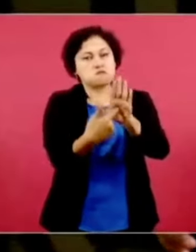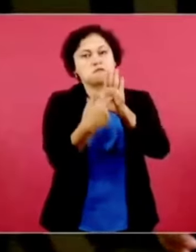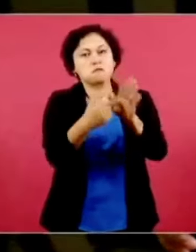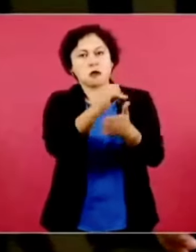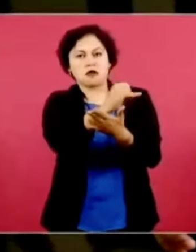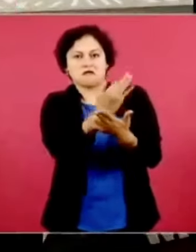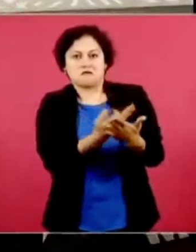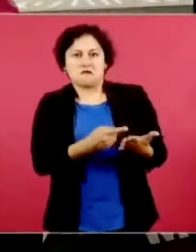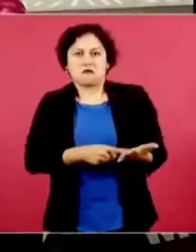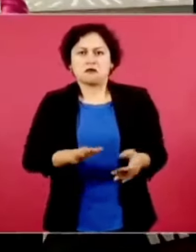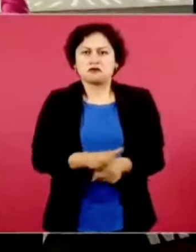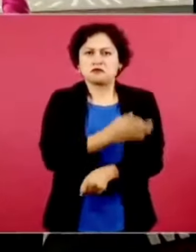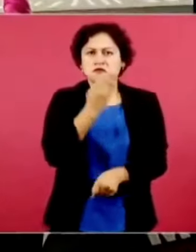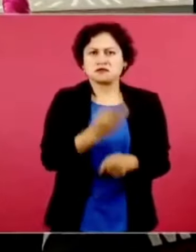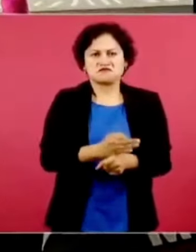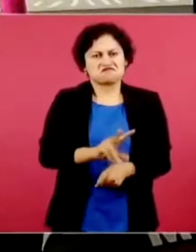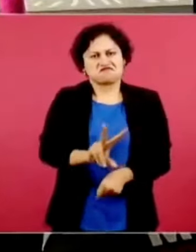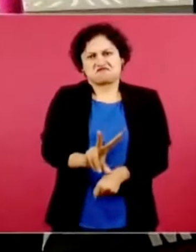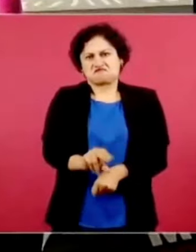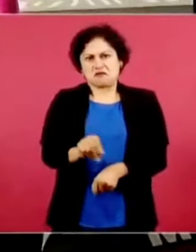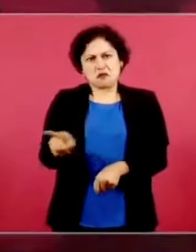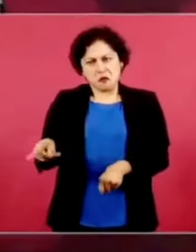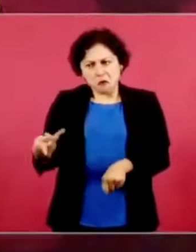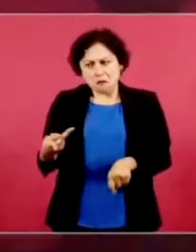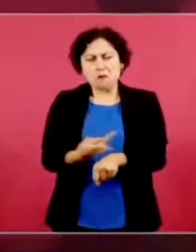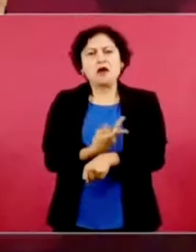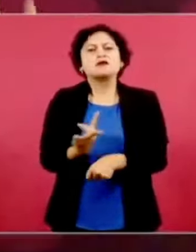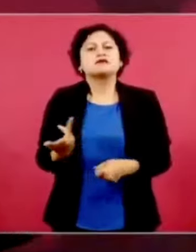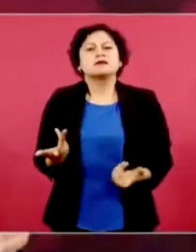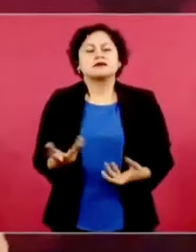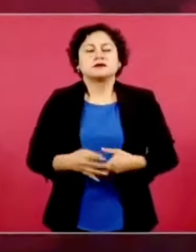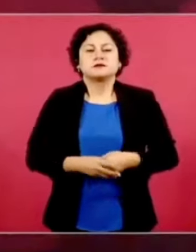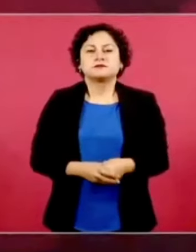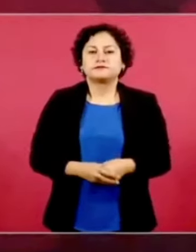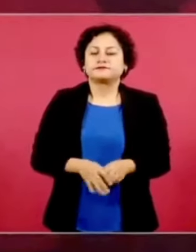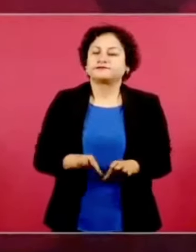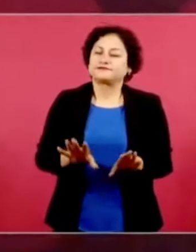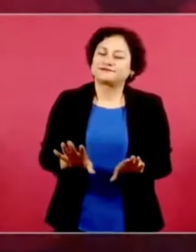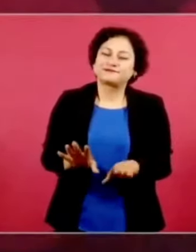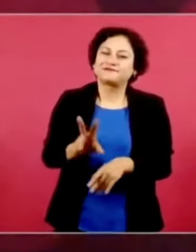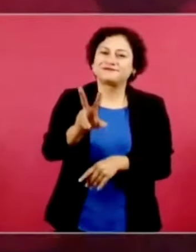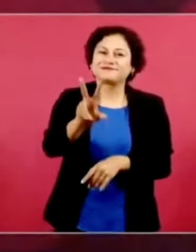Gracias, presidente. No, es que se martirizan.